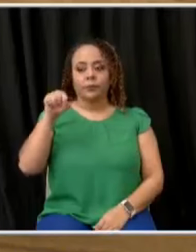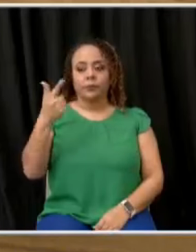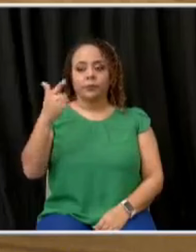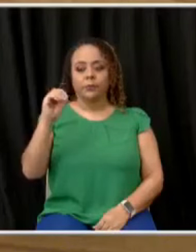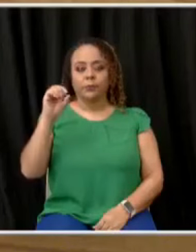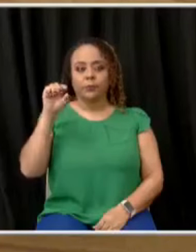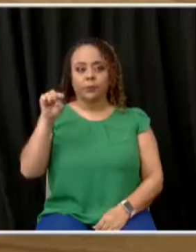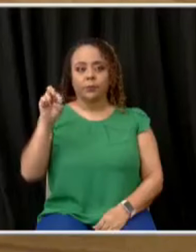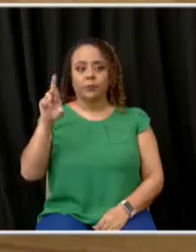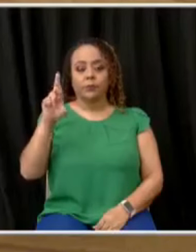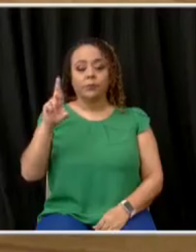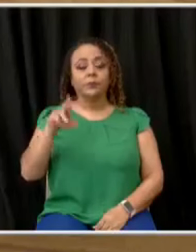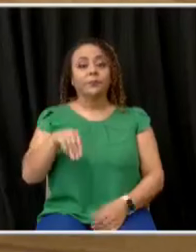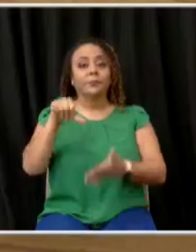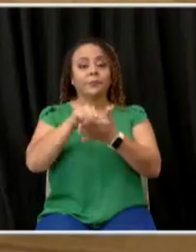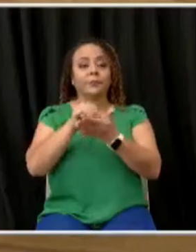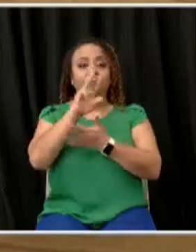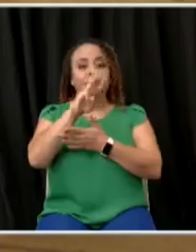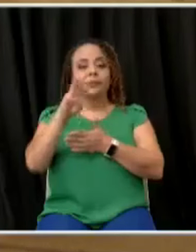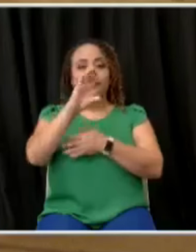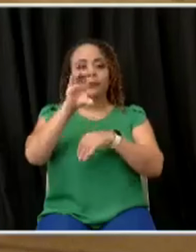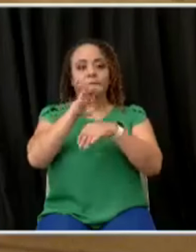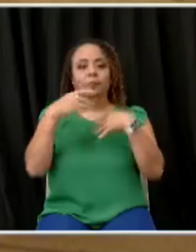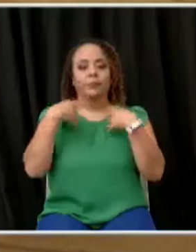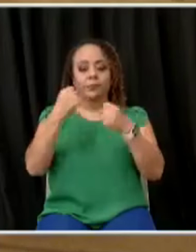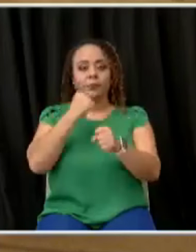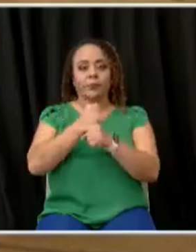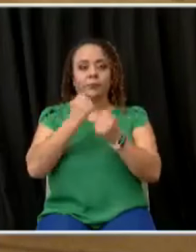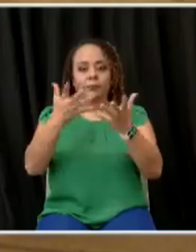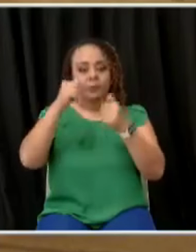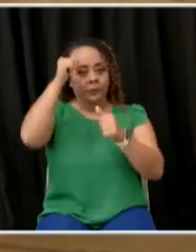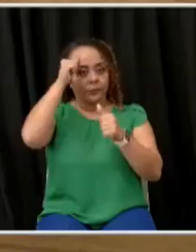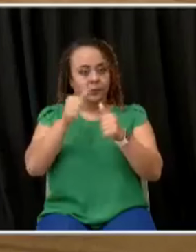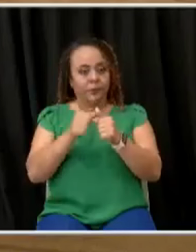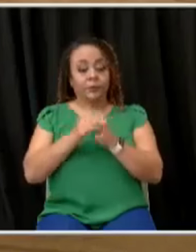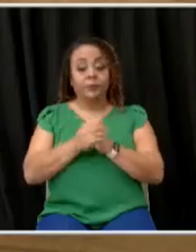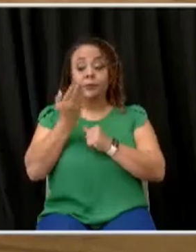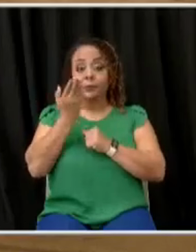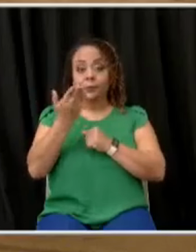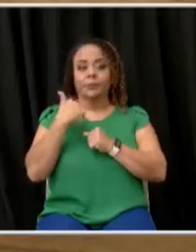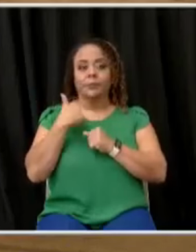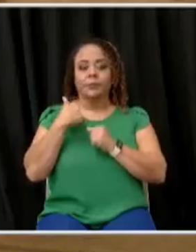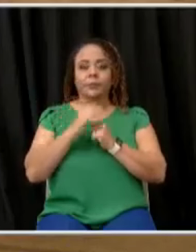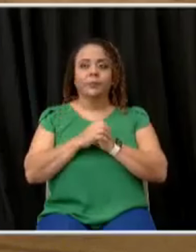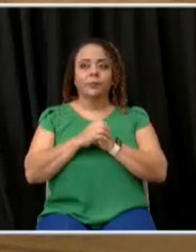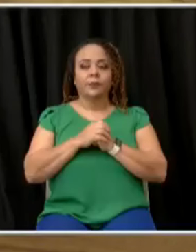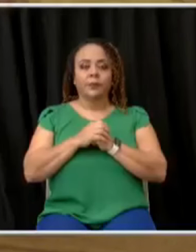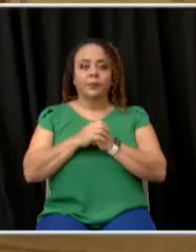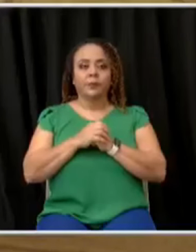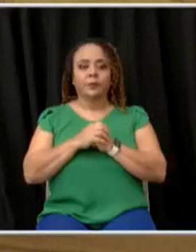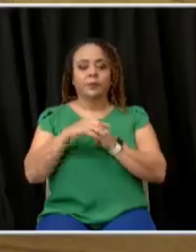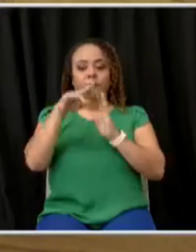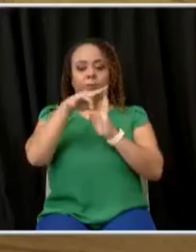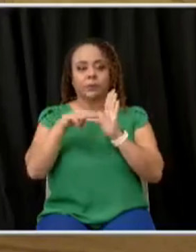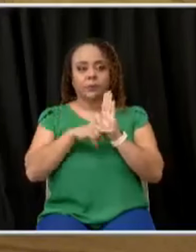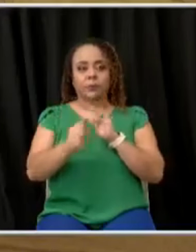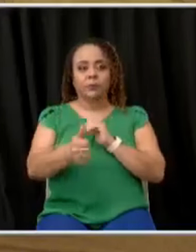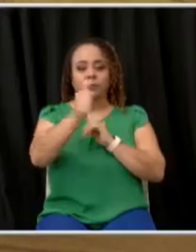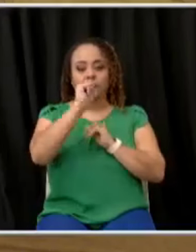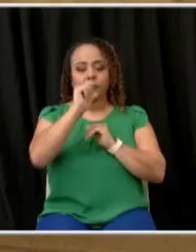www.cso.go.cr, la página web del Consejo de Salud Ocupacional. También quiero recordarles que ahí tenemos la norma de